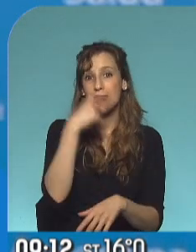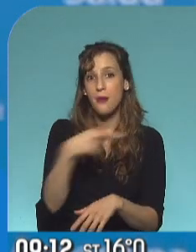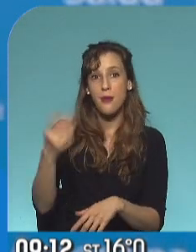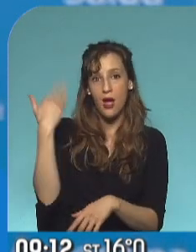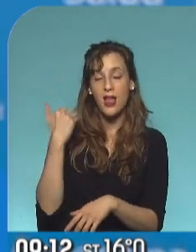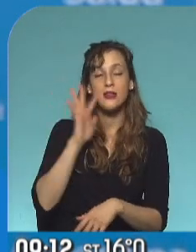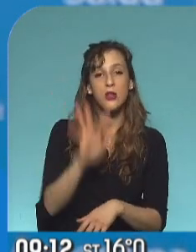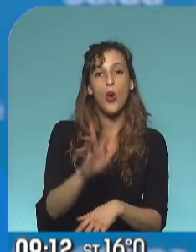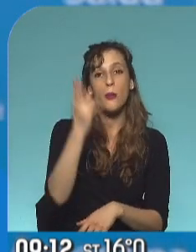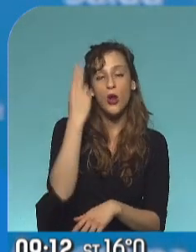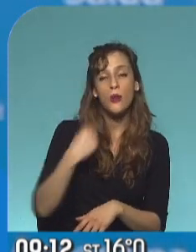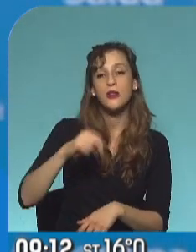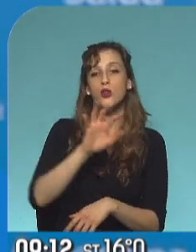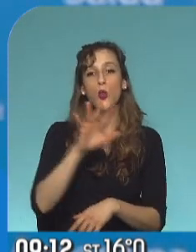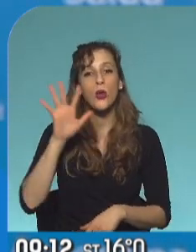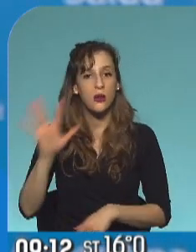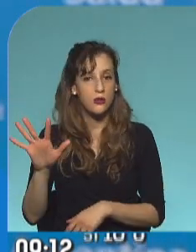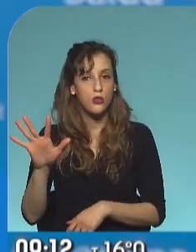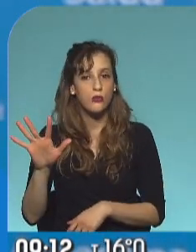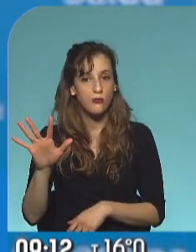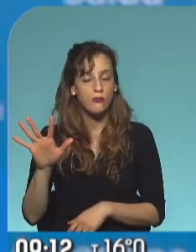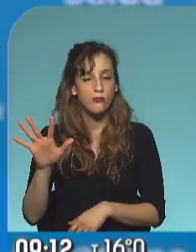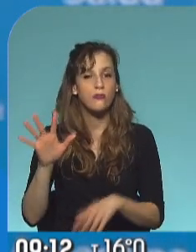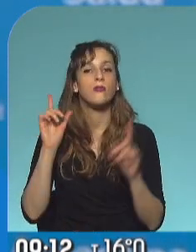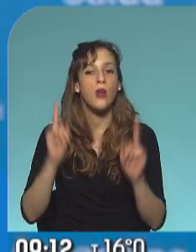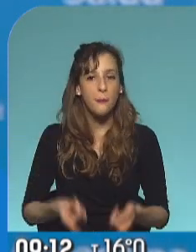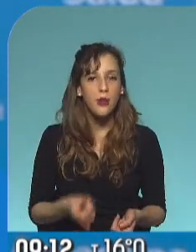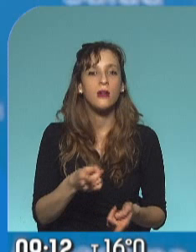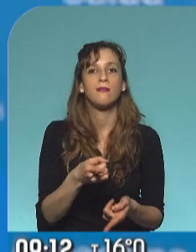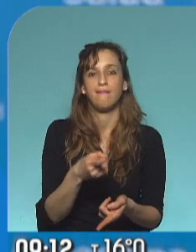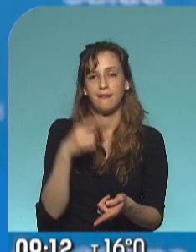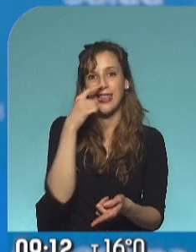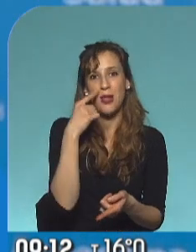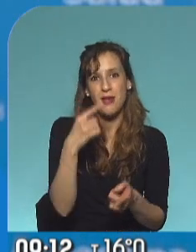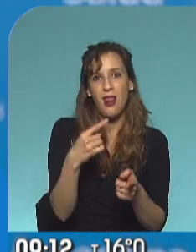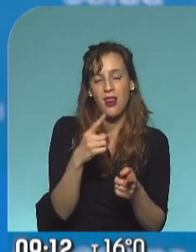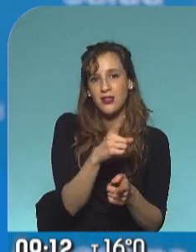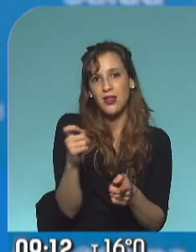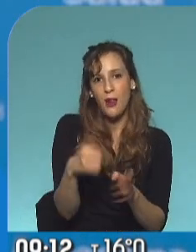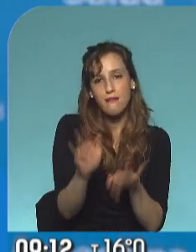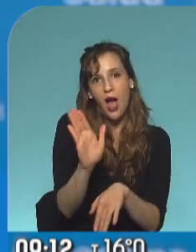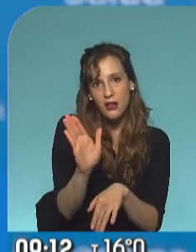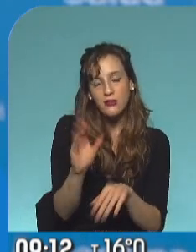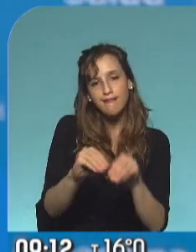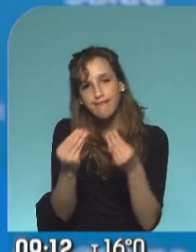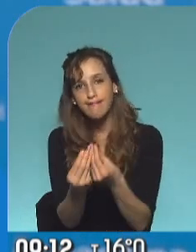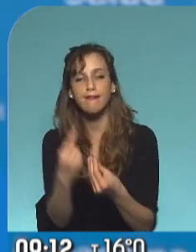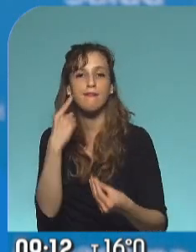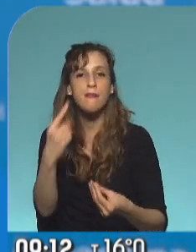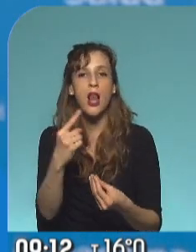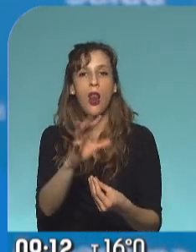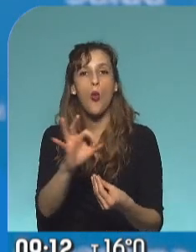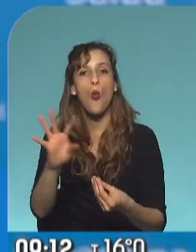es de 5 mil 955 de estos más de 77 mil 100 casos mil 4 no